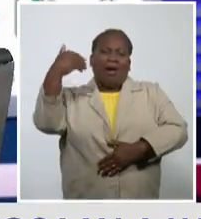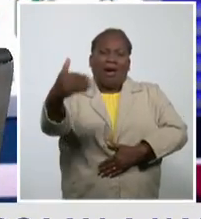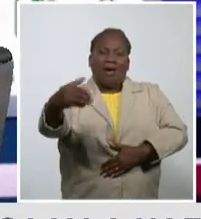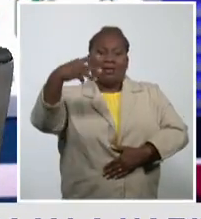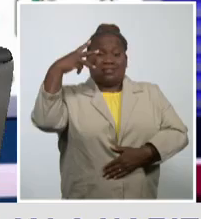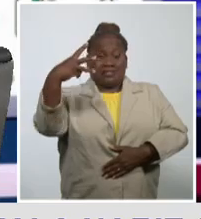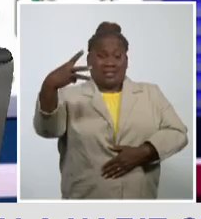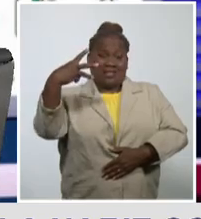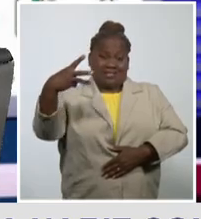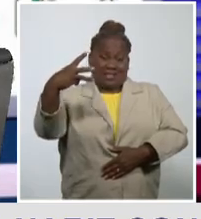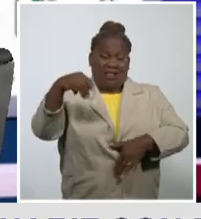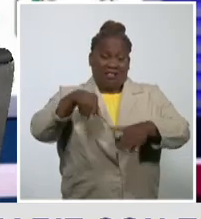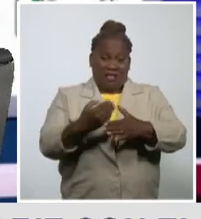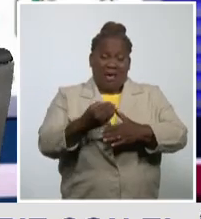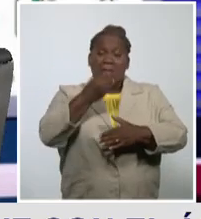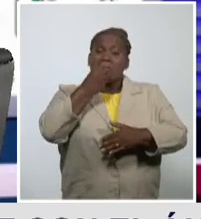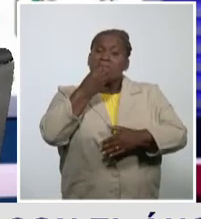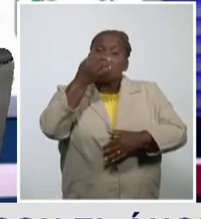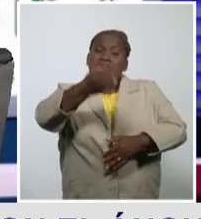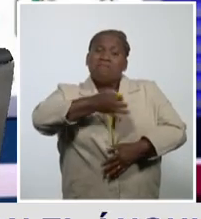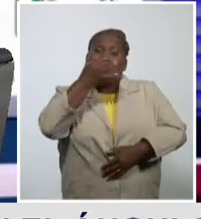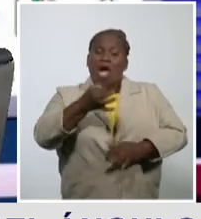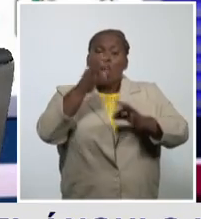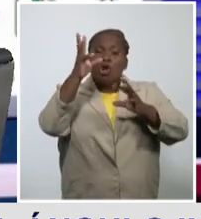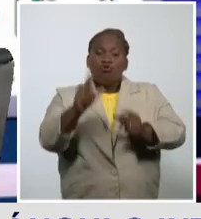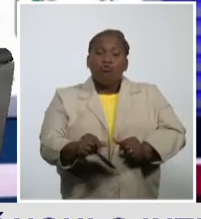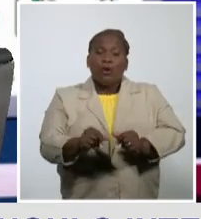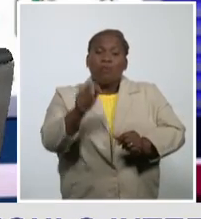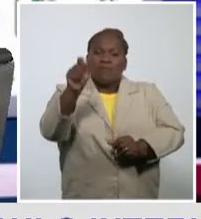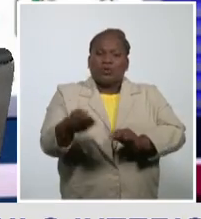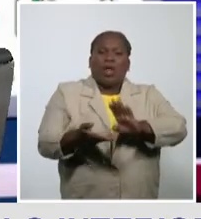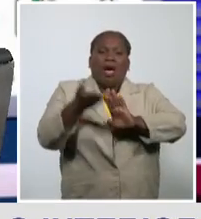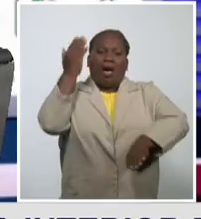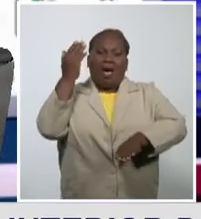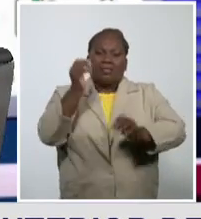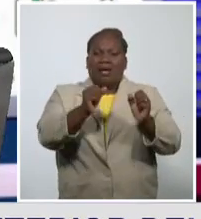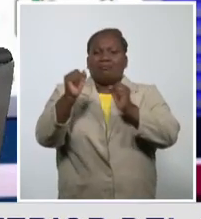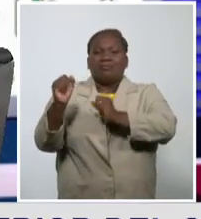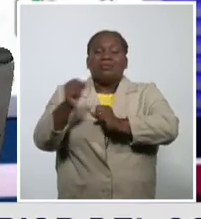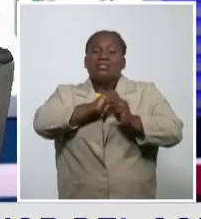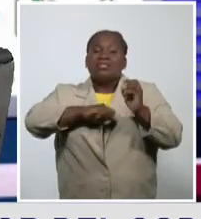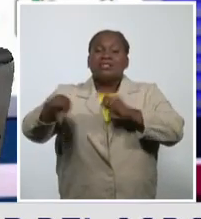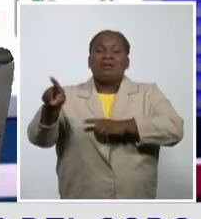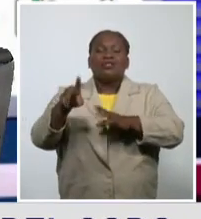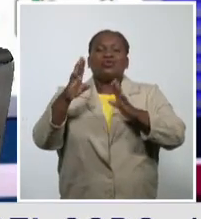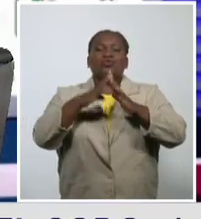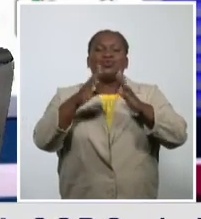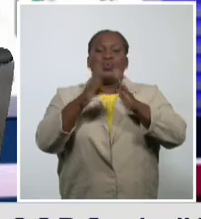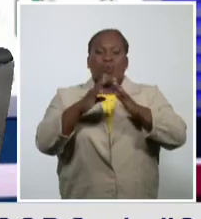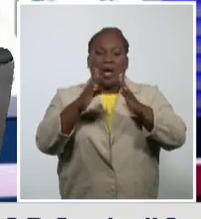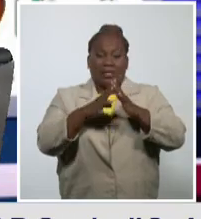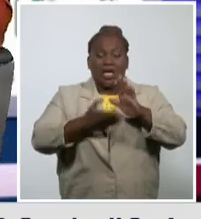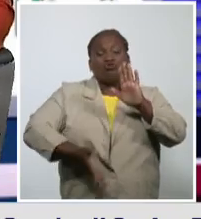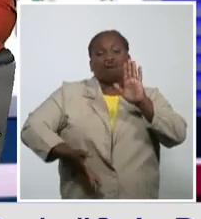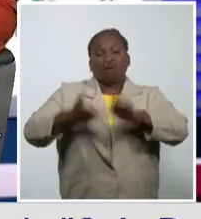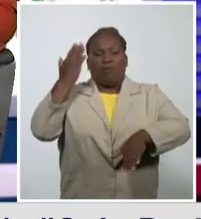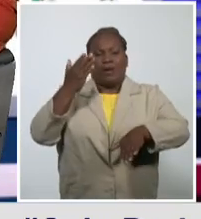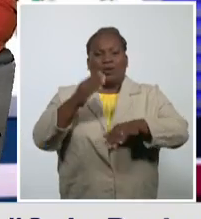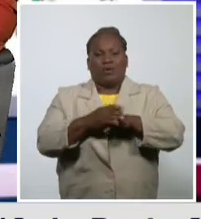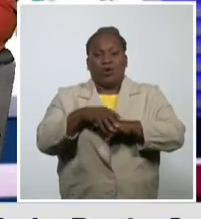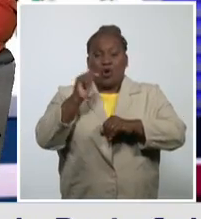podemos decir que en este caso el número de altas también supera el número de casos activos en el país. Hoy